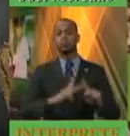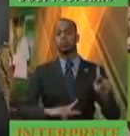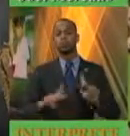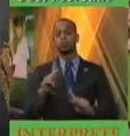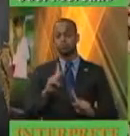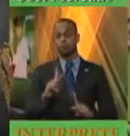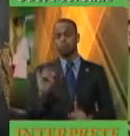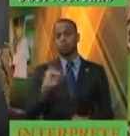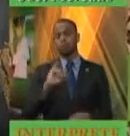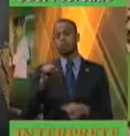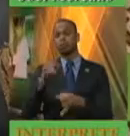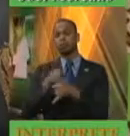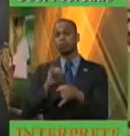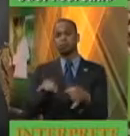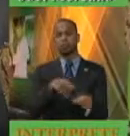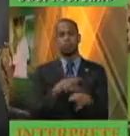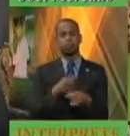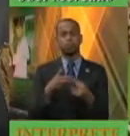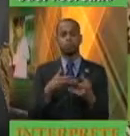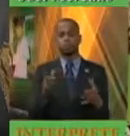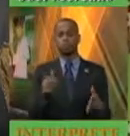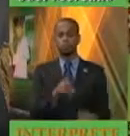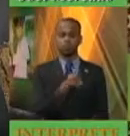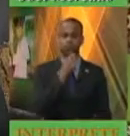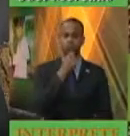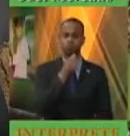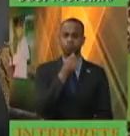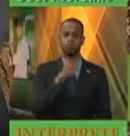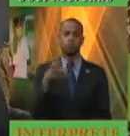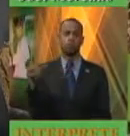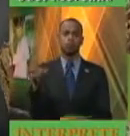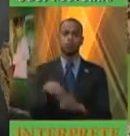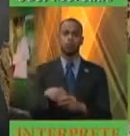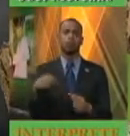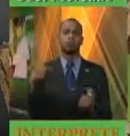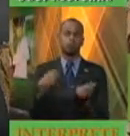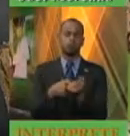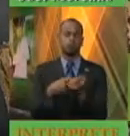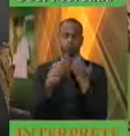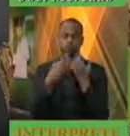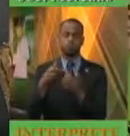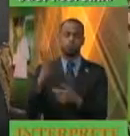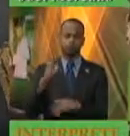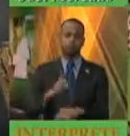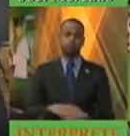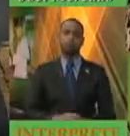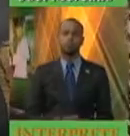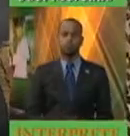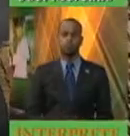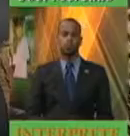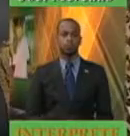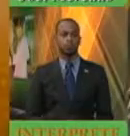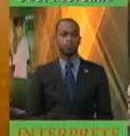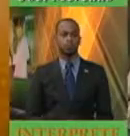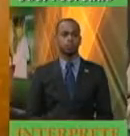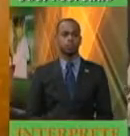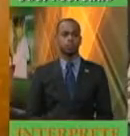también instituciones, tanto pública como privada. Tuvimos ese apoyo, gracias a Dios. Para